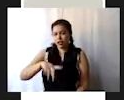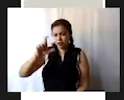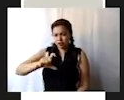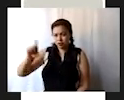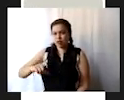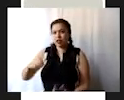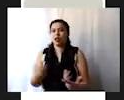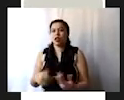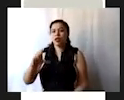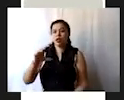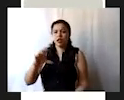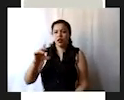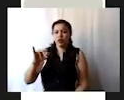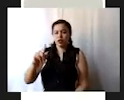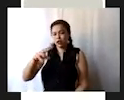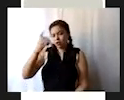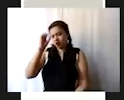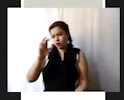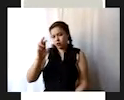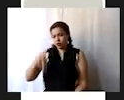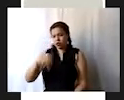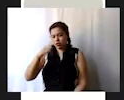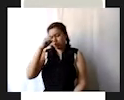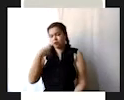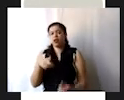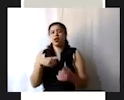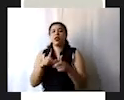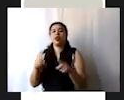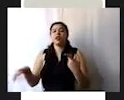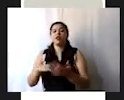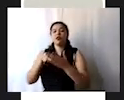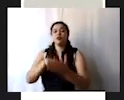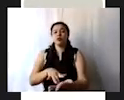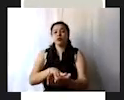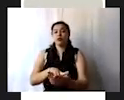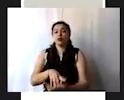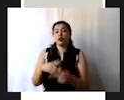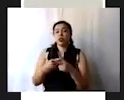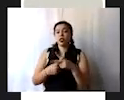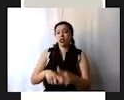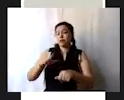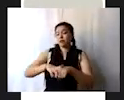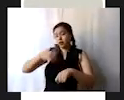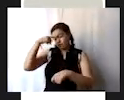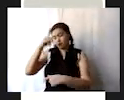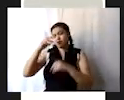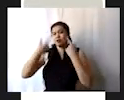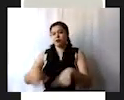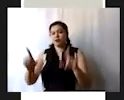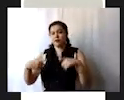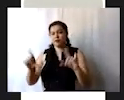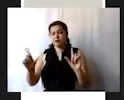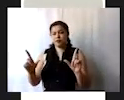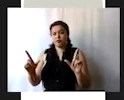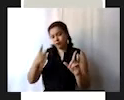de ONGs de Apoyo al Desarrollo, inició y facilitó una plataforma de